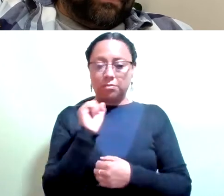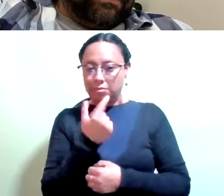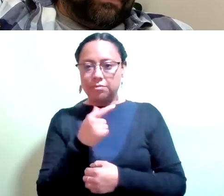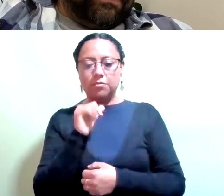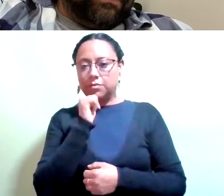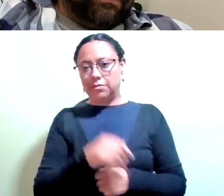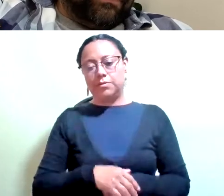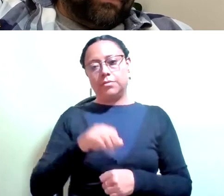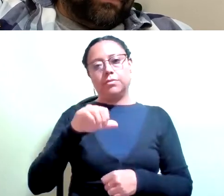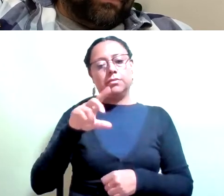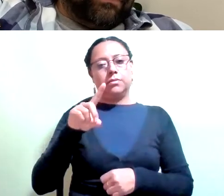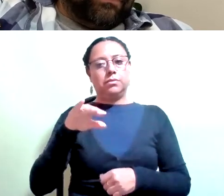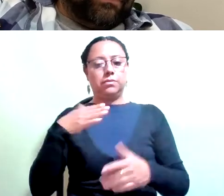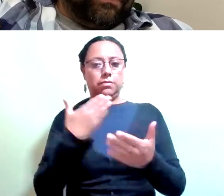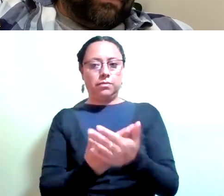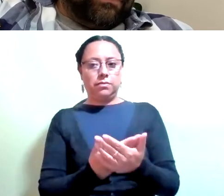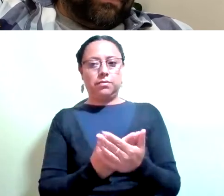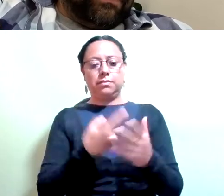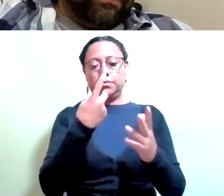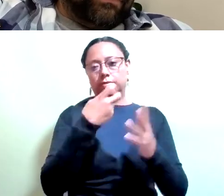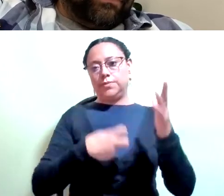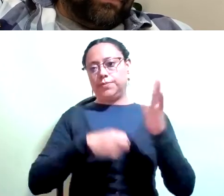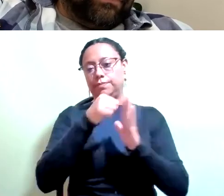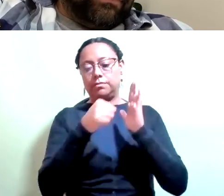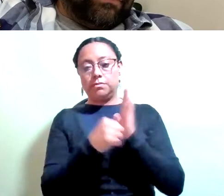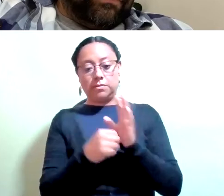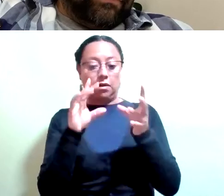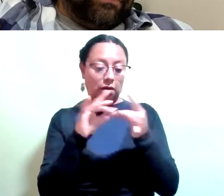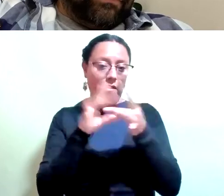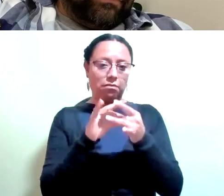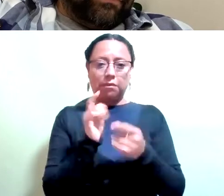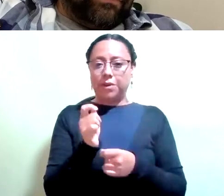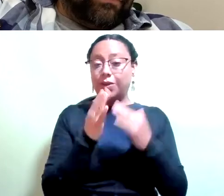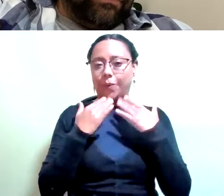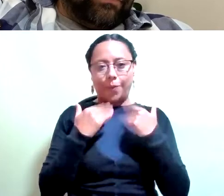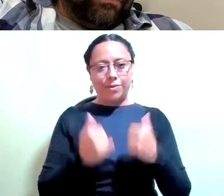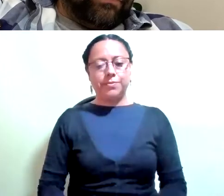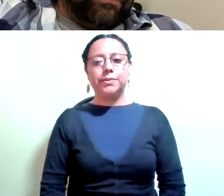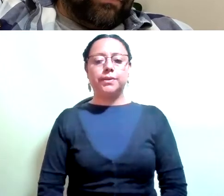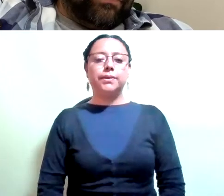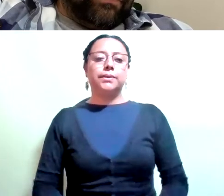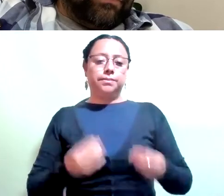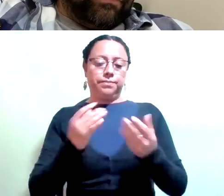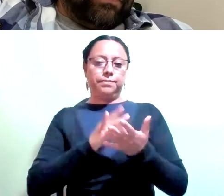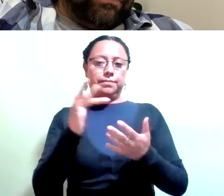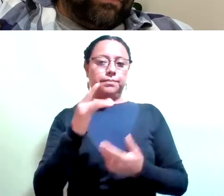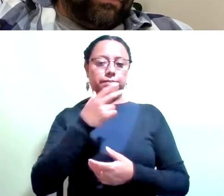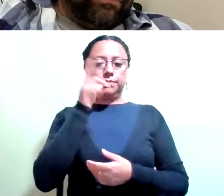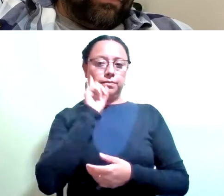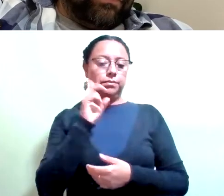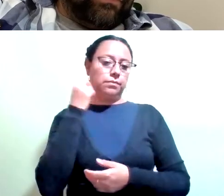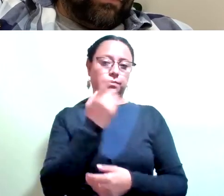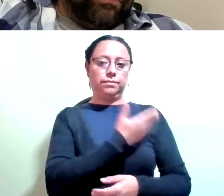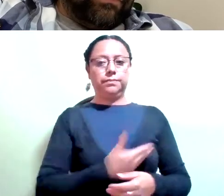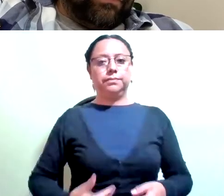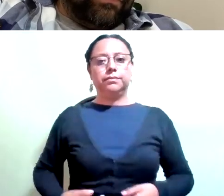los artículos. Es cuanta mi participación final, diputada presidenta. Muchas gracias. Bueno, creo que está